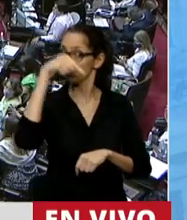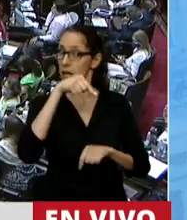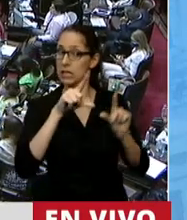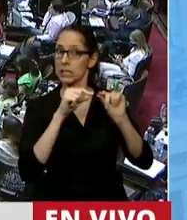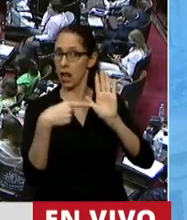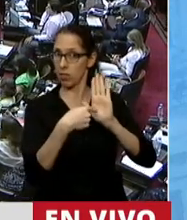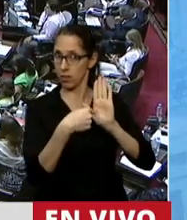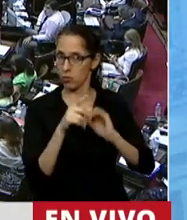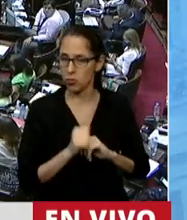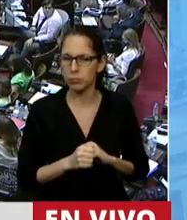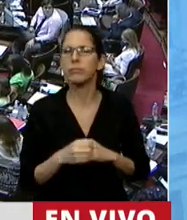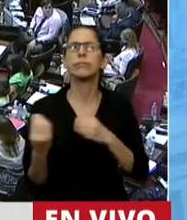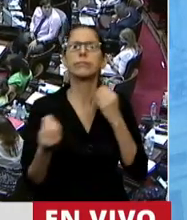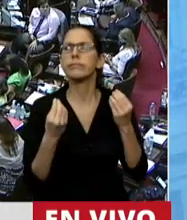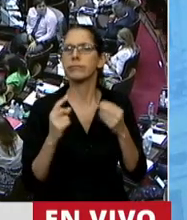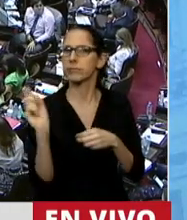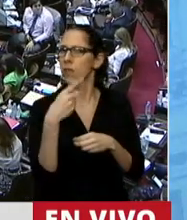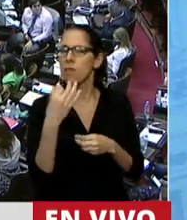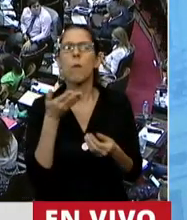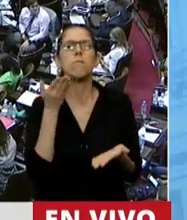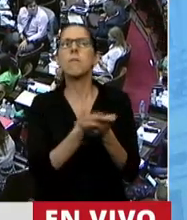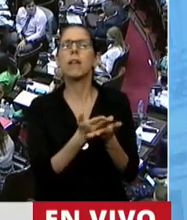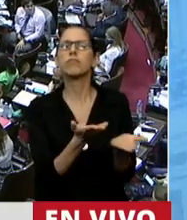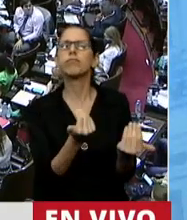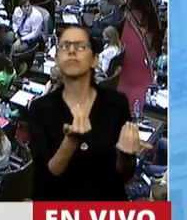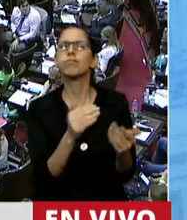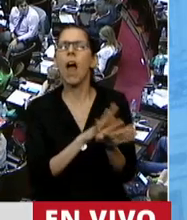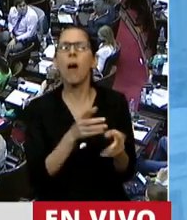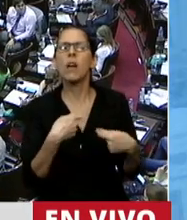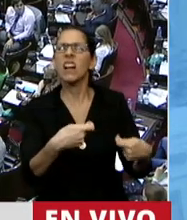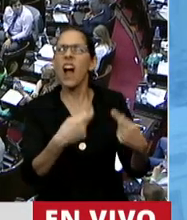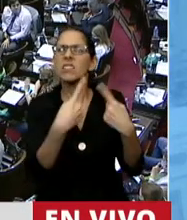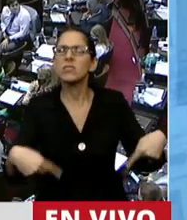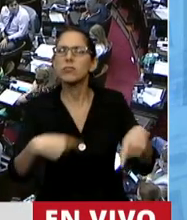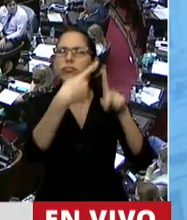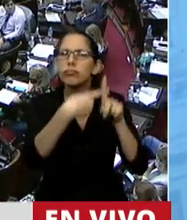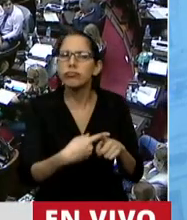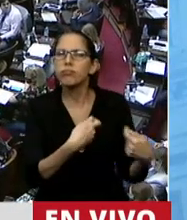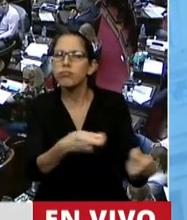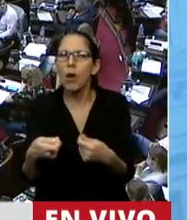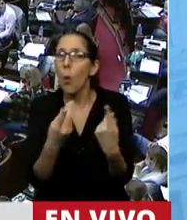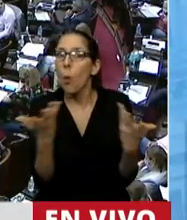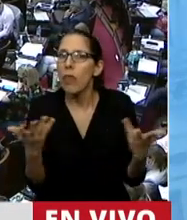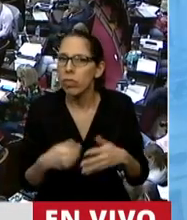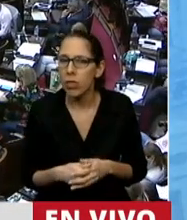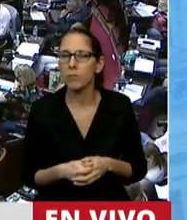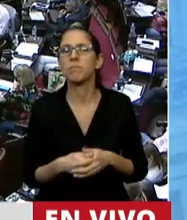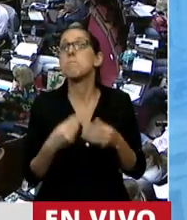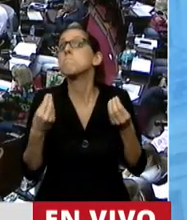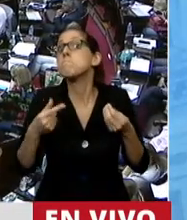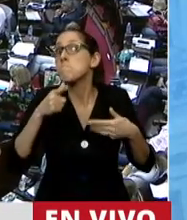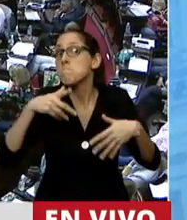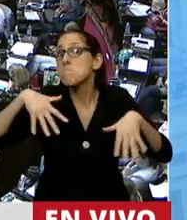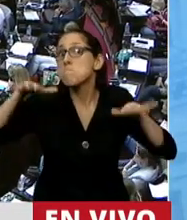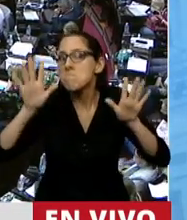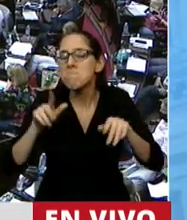Y es exigir las rendiciones de cuenta de este que posiblemente, por los números que le